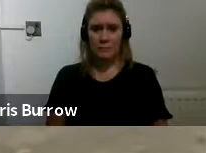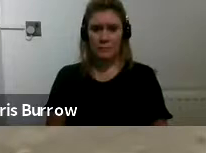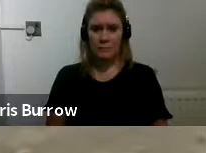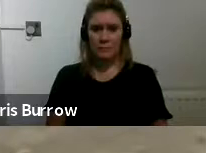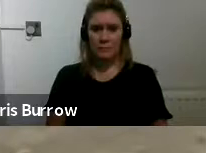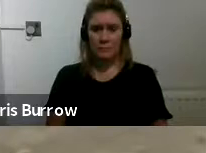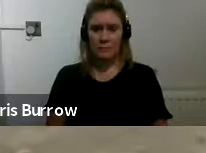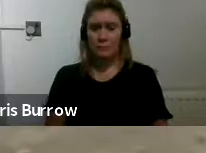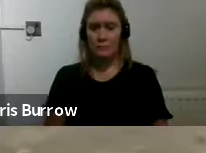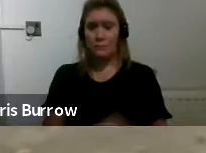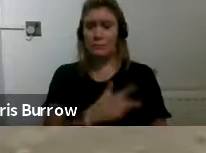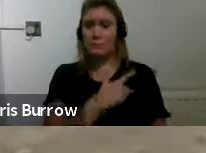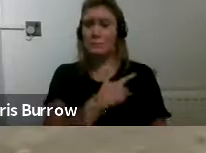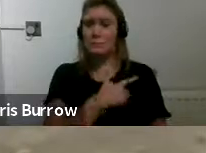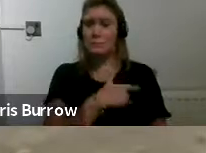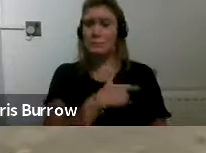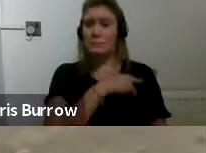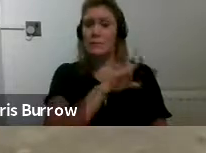Están locos.